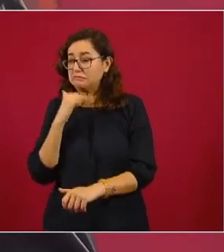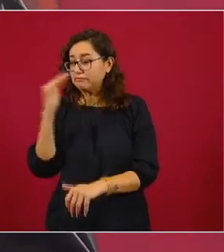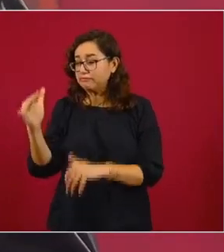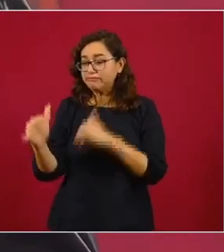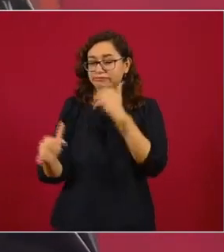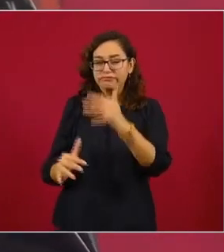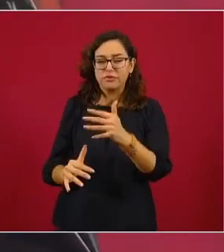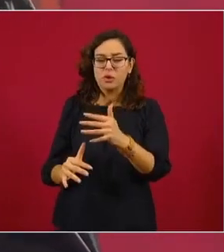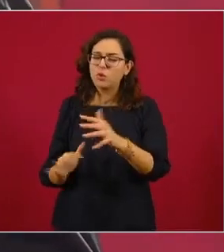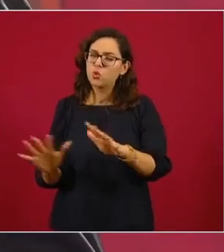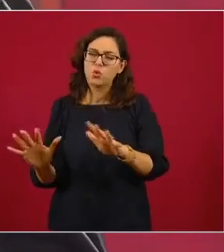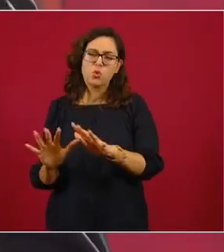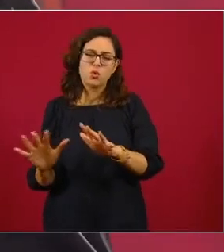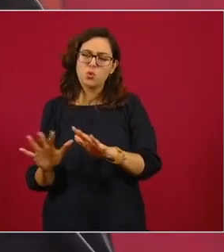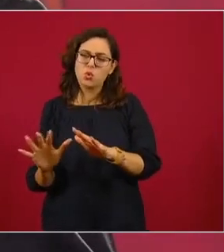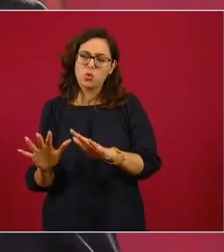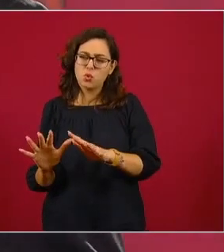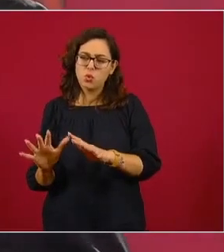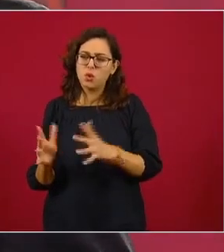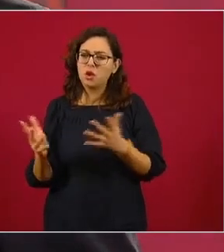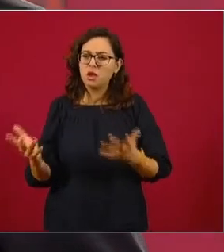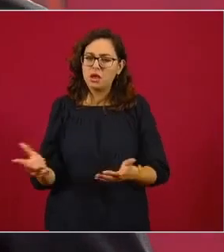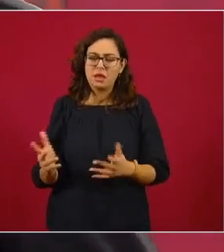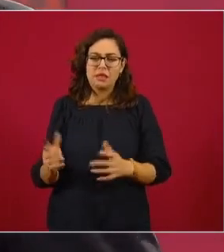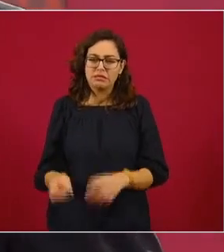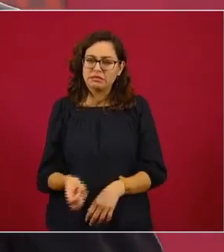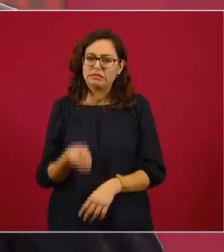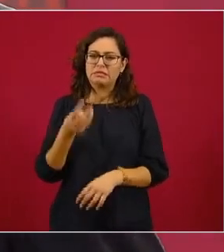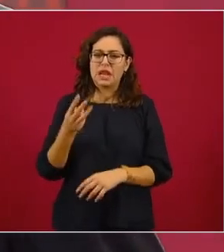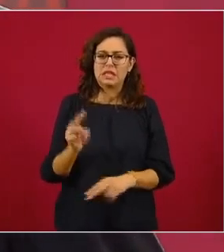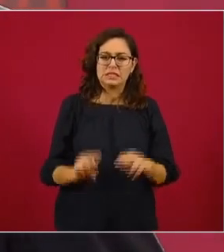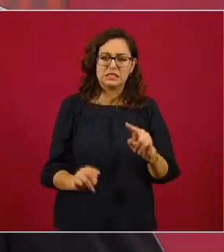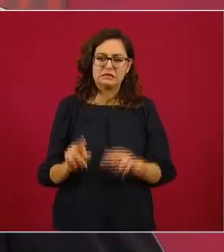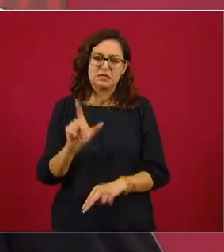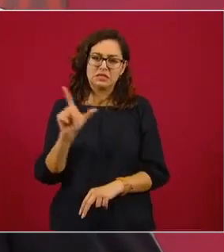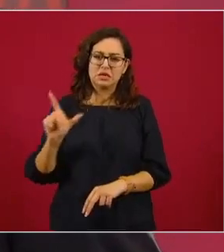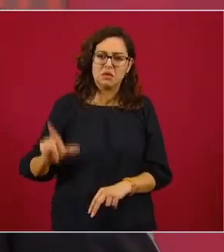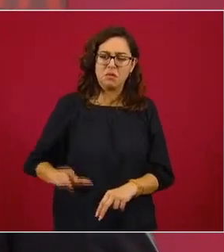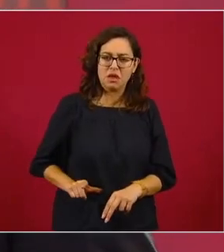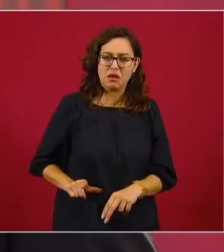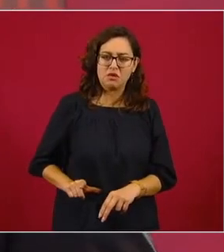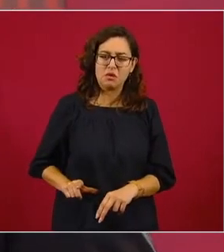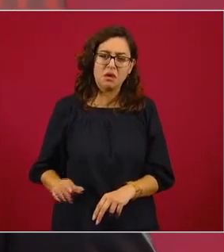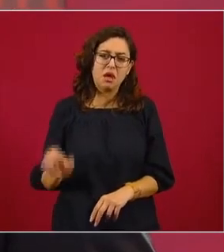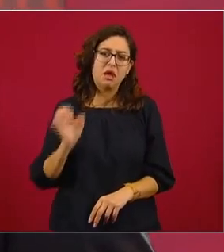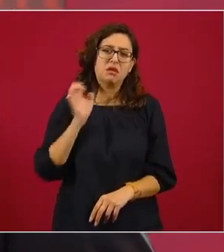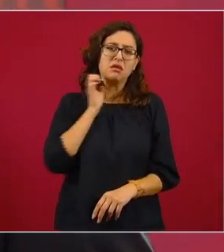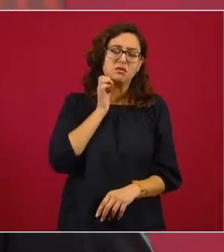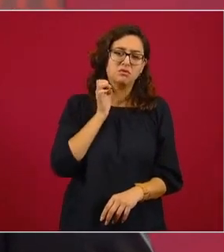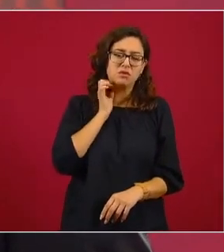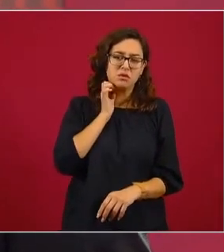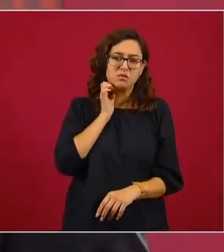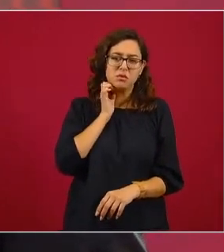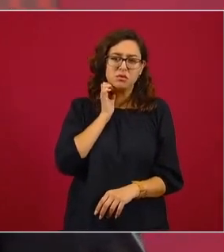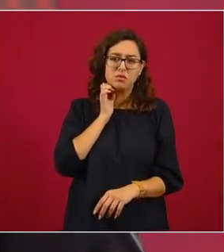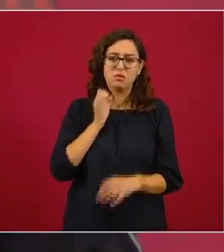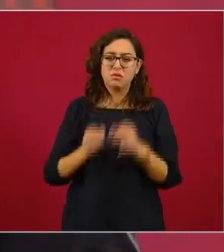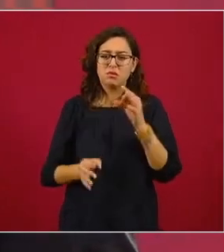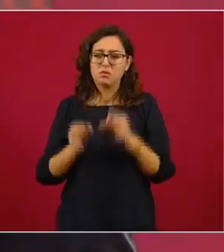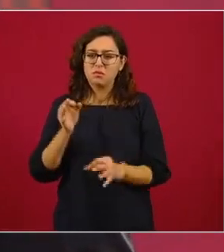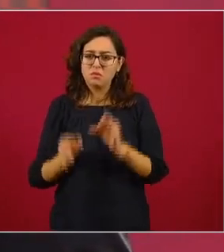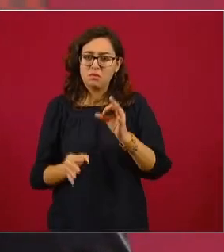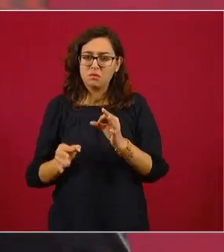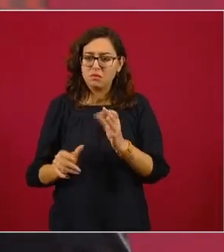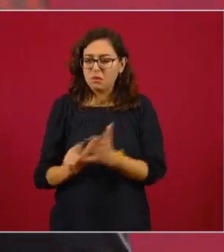ni en el Ejecutivo, ni en el Legislativo, ni en el Judicial. Hay elementos